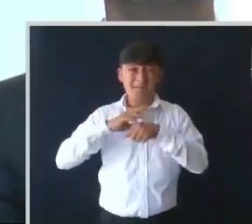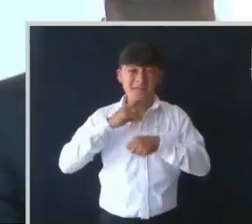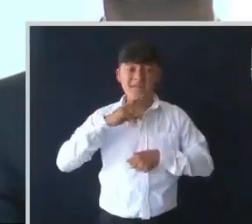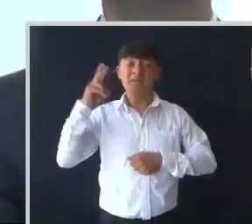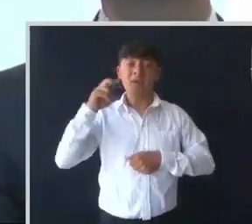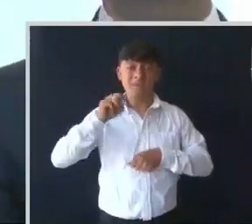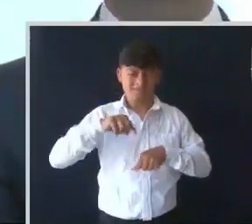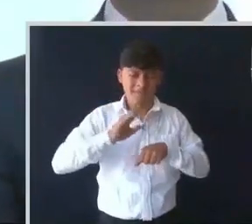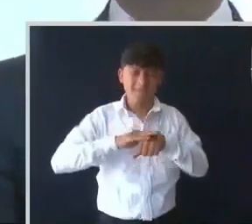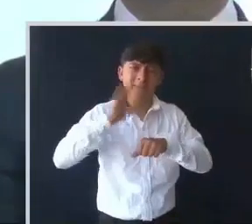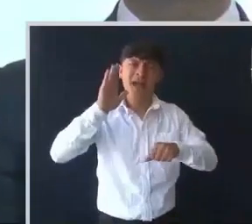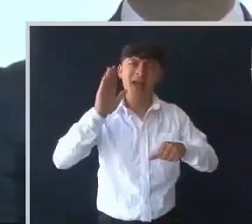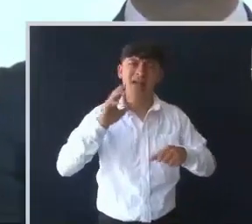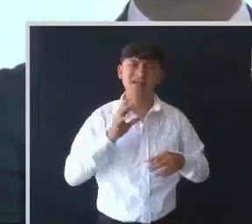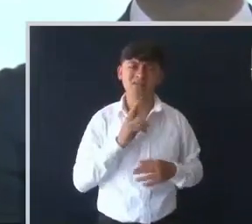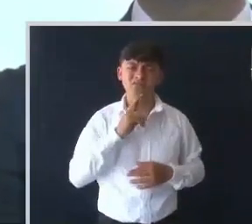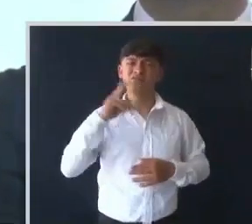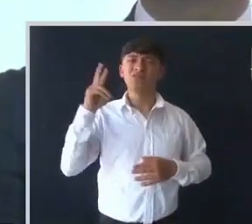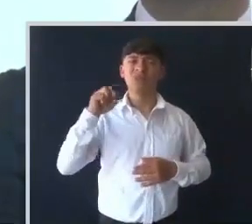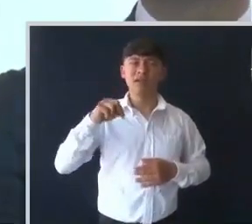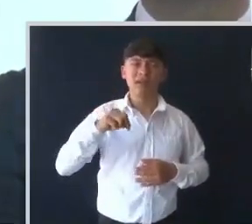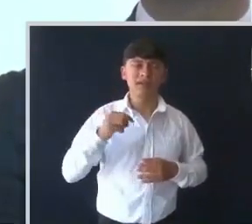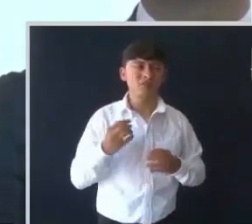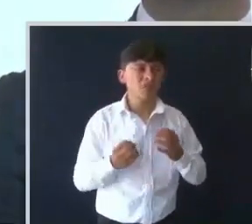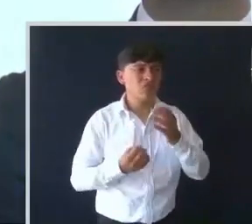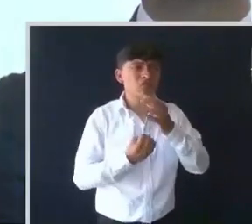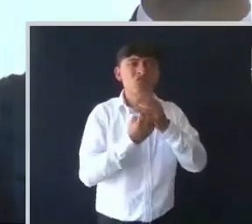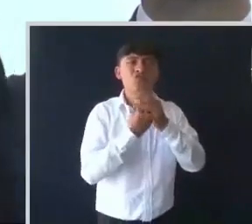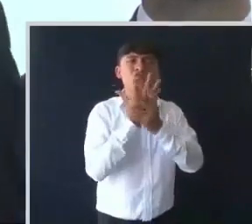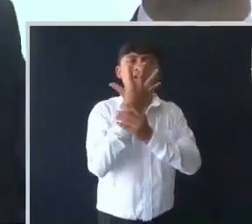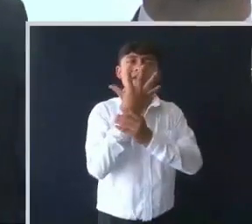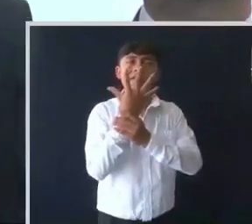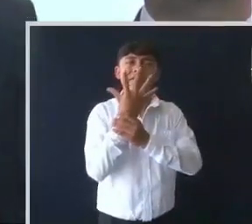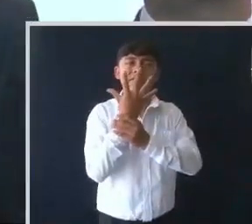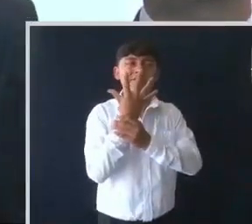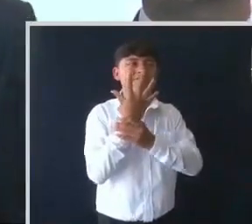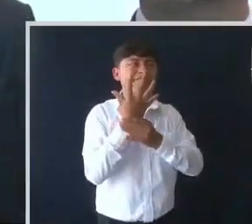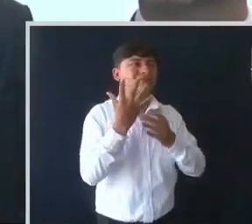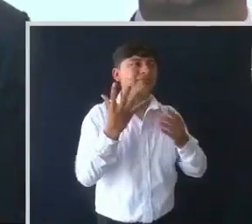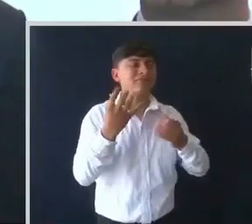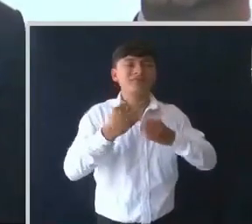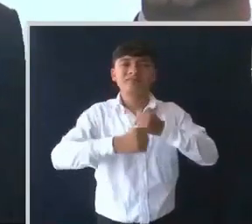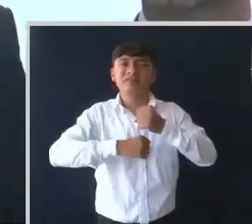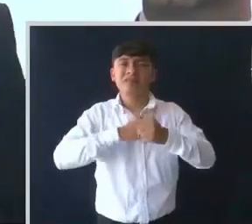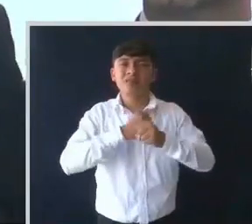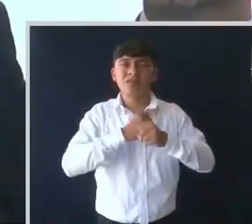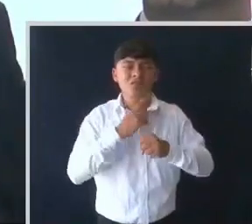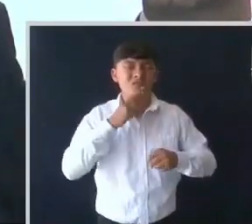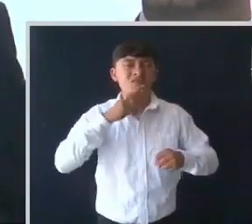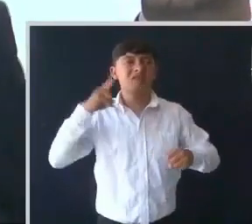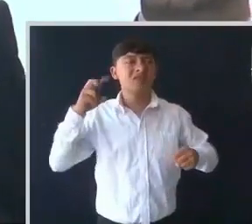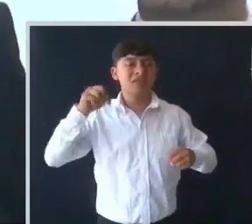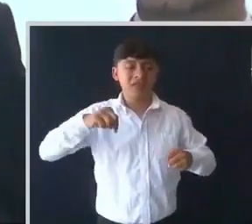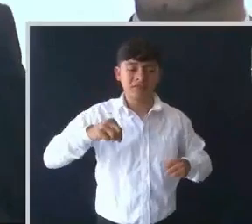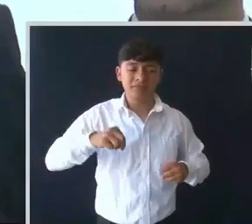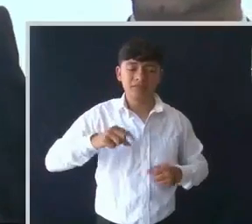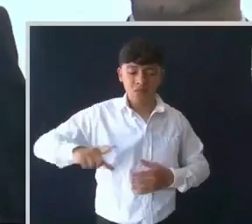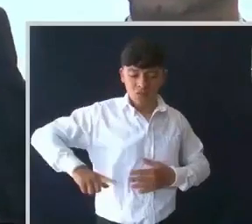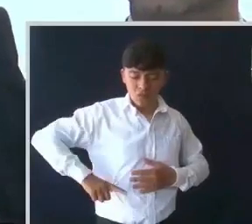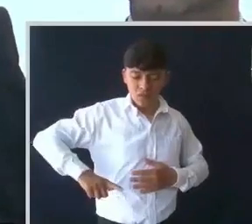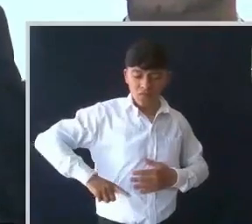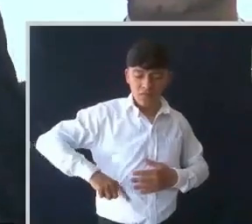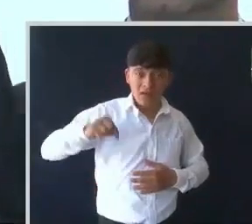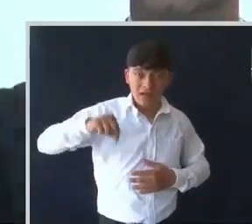regulatoria, a la nueva etapa de Morelia, a la nueva era de la atención de un gobierno a los